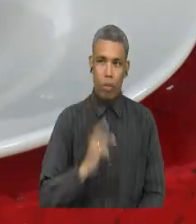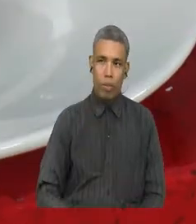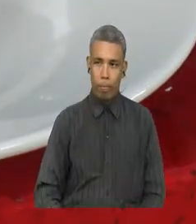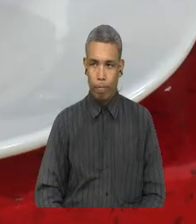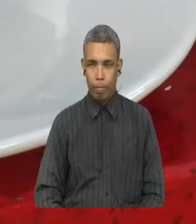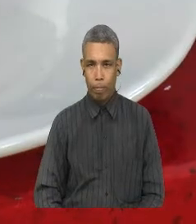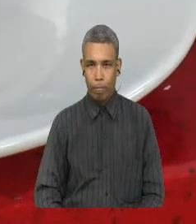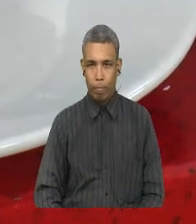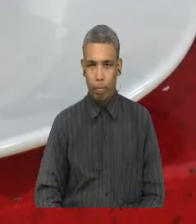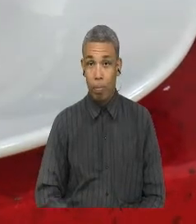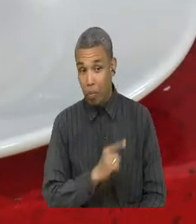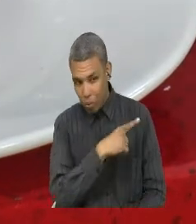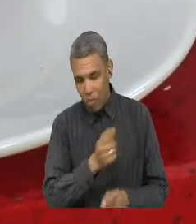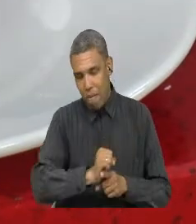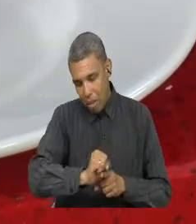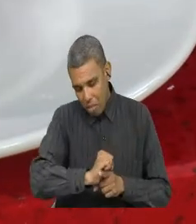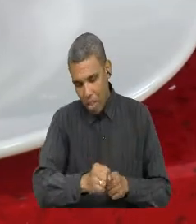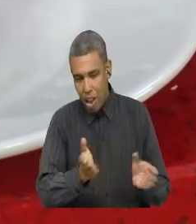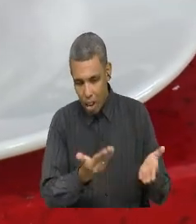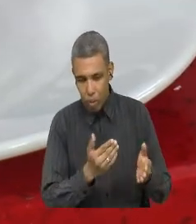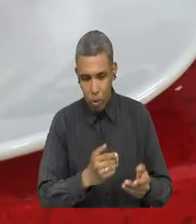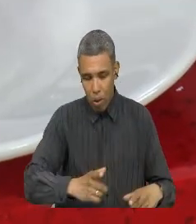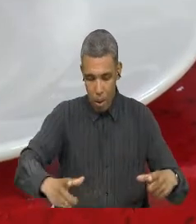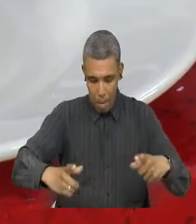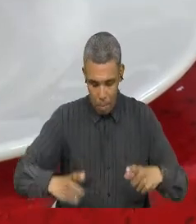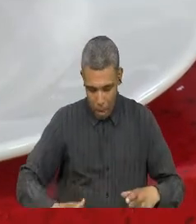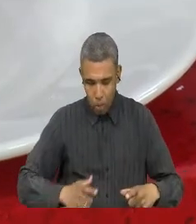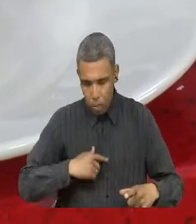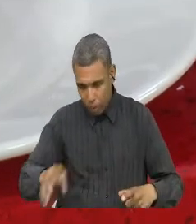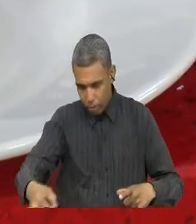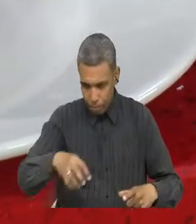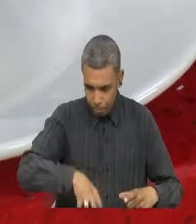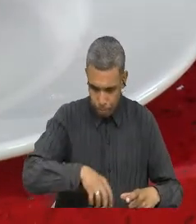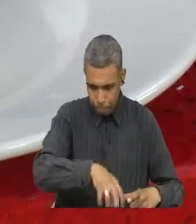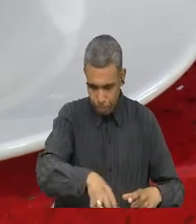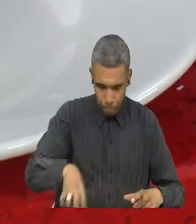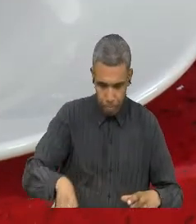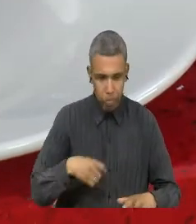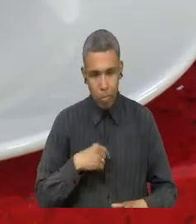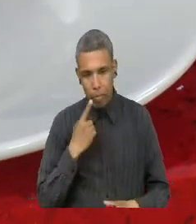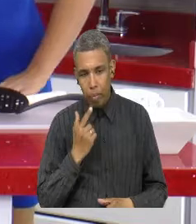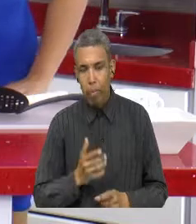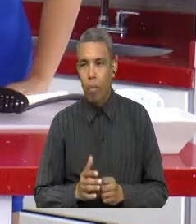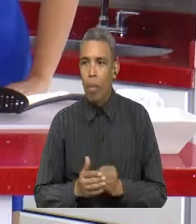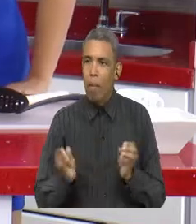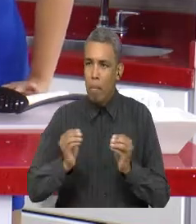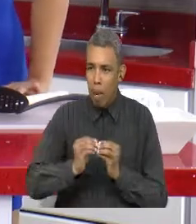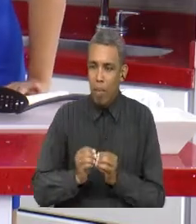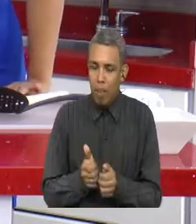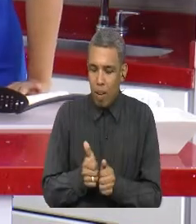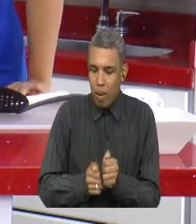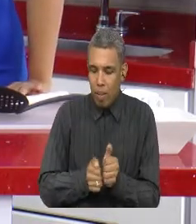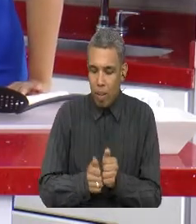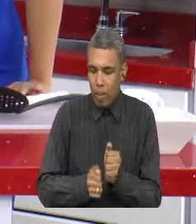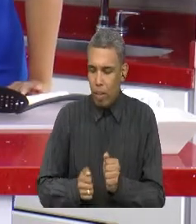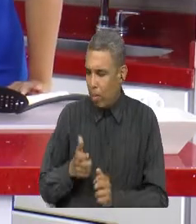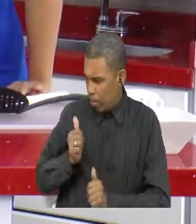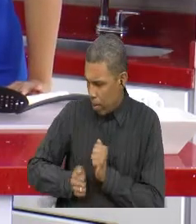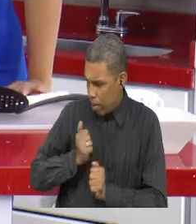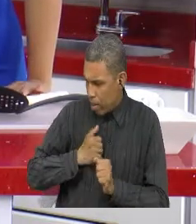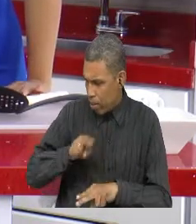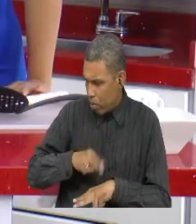vayas practicando. Entonces, sobre esto vamos a adicionar la leche. Sí, esto es leche líquida normal. Líquida normal, de la que tenemos